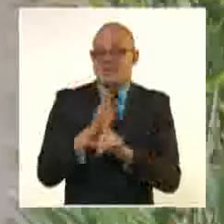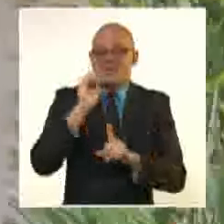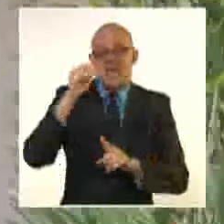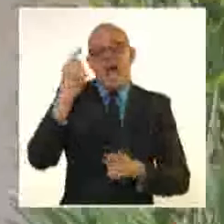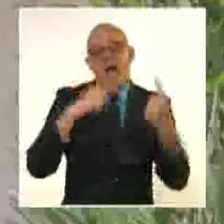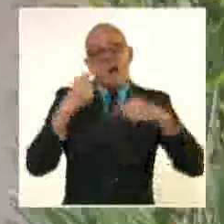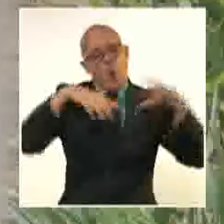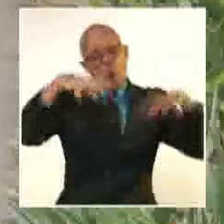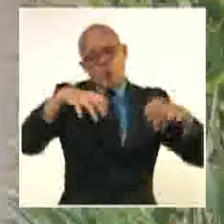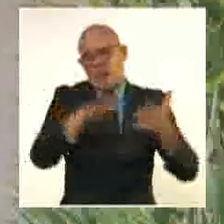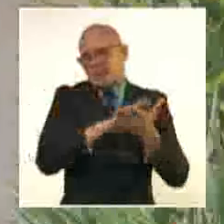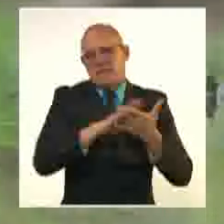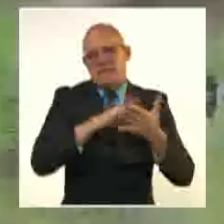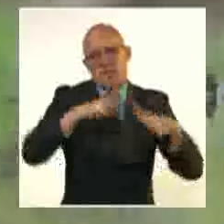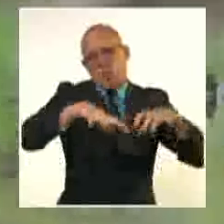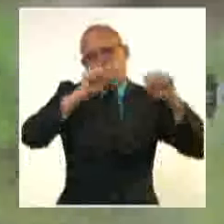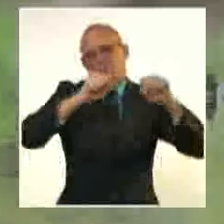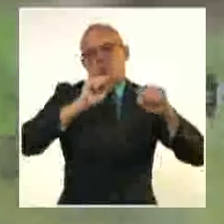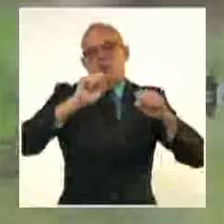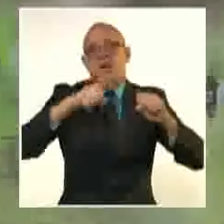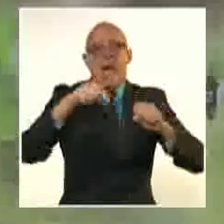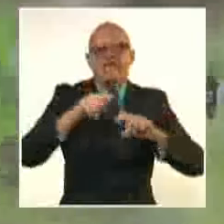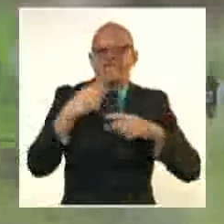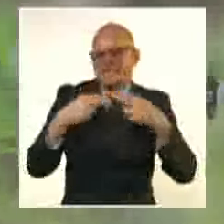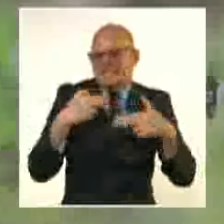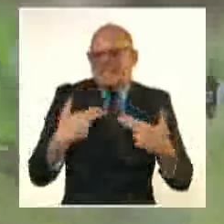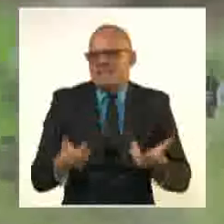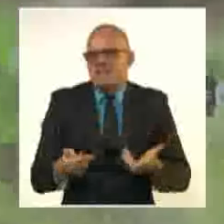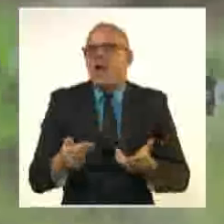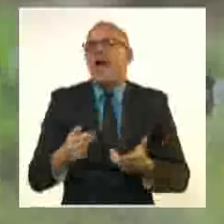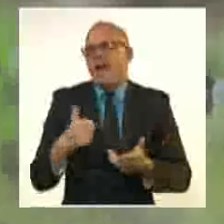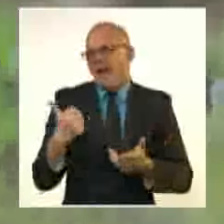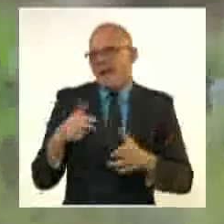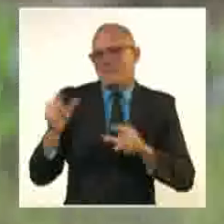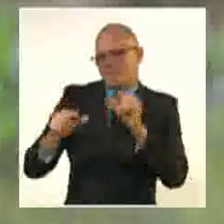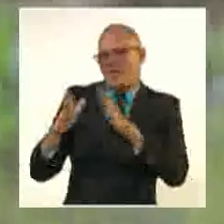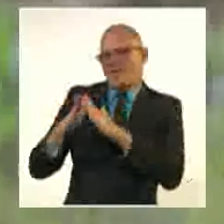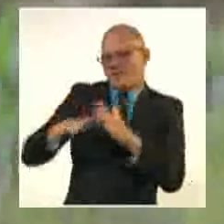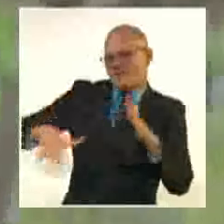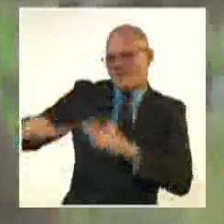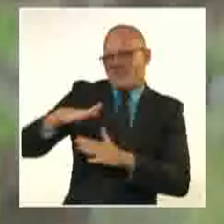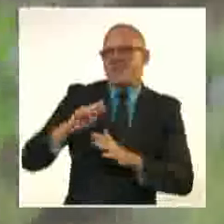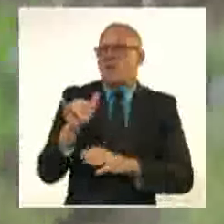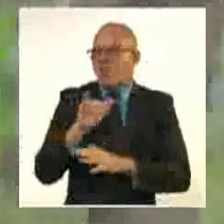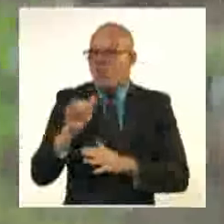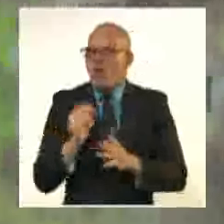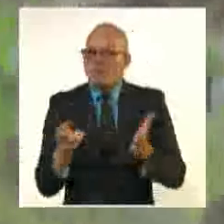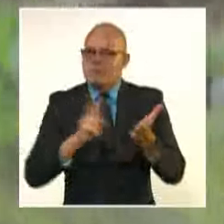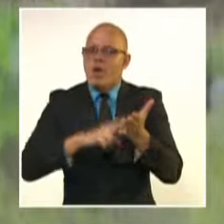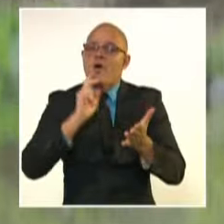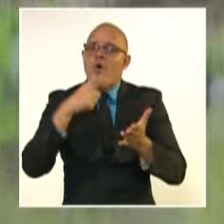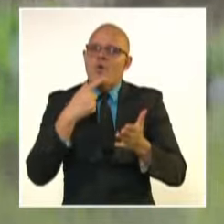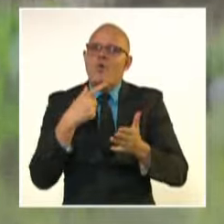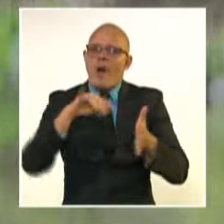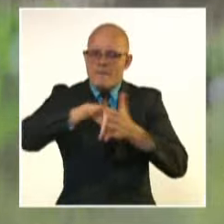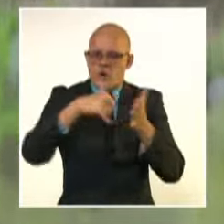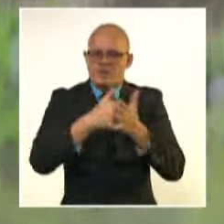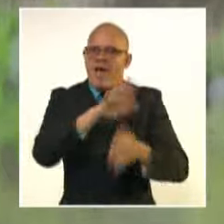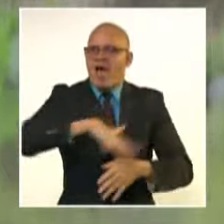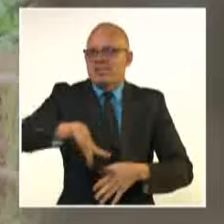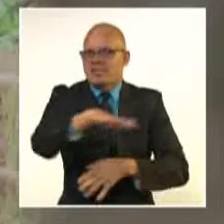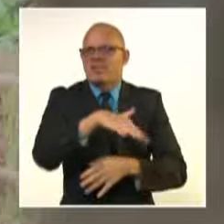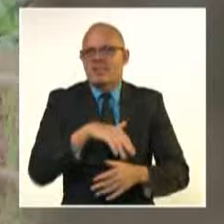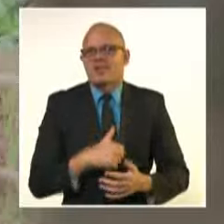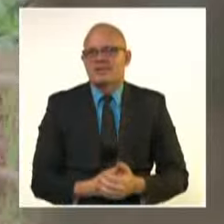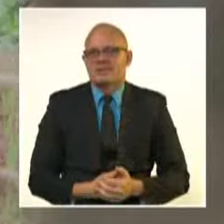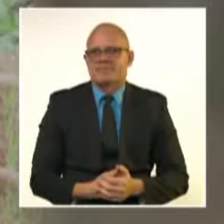prolongadas y lluvias intensas, sus habitantes participan en el proyecto Comunidades Resilientes junto al Centro Oriental de Ecosistemas y